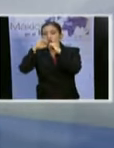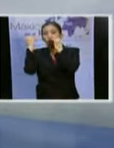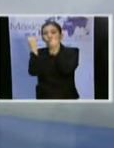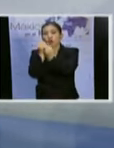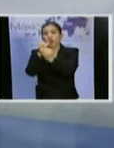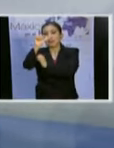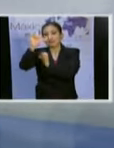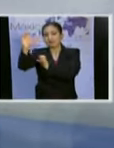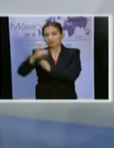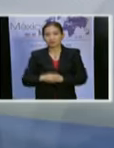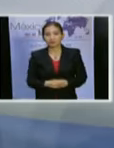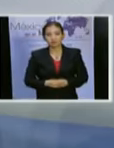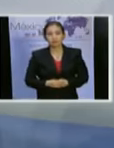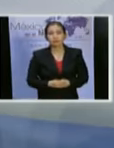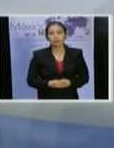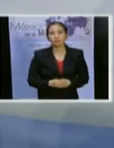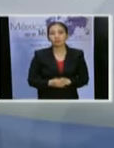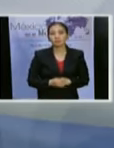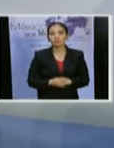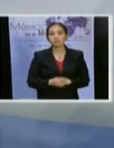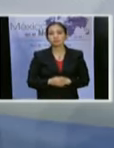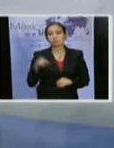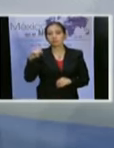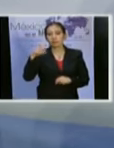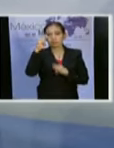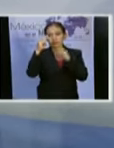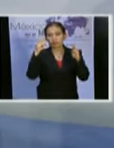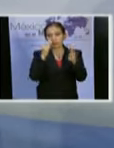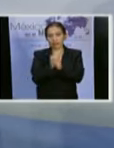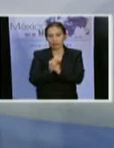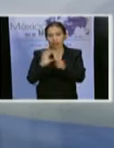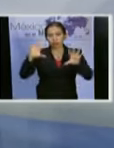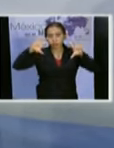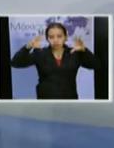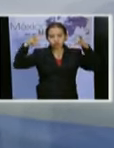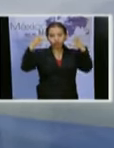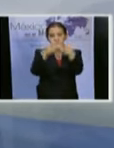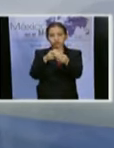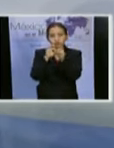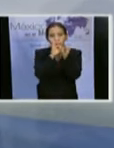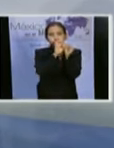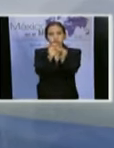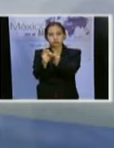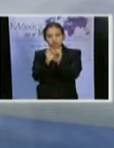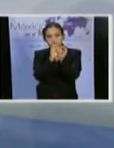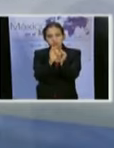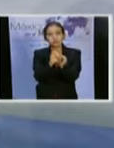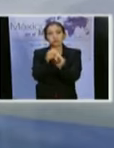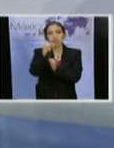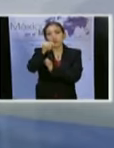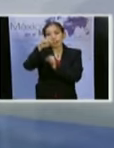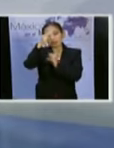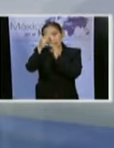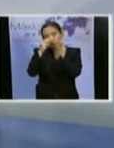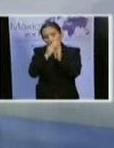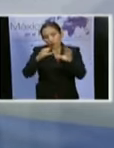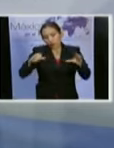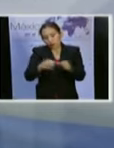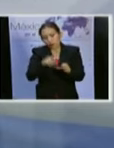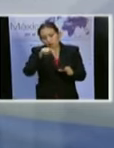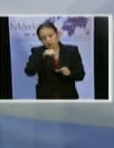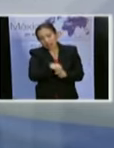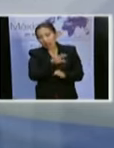de la sociedad civil. En este mundo pues tan globalizado que tenemos, en este mundo donde ya